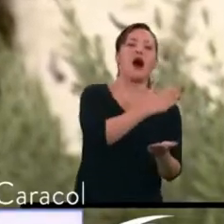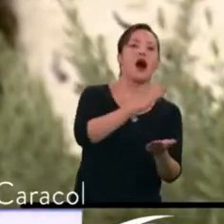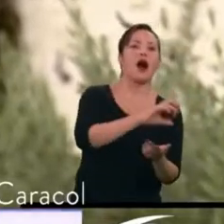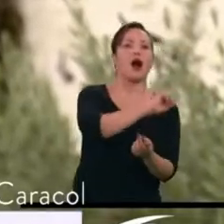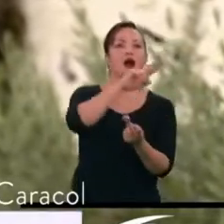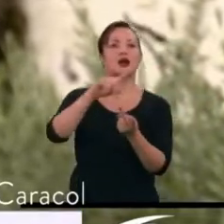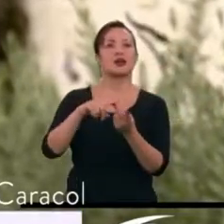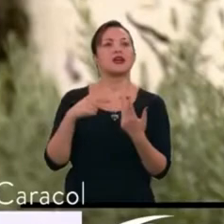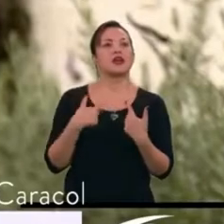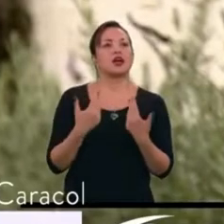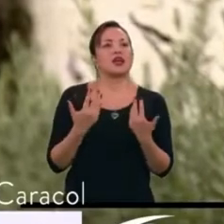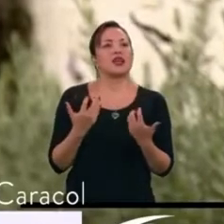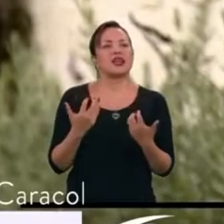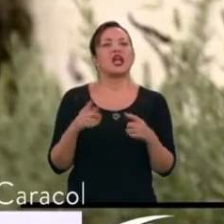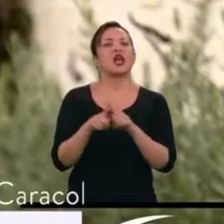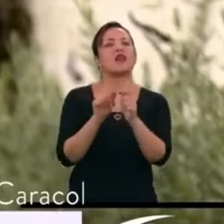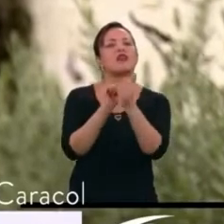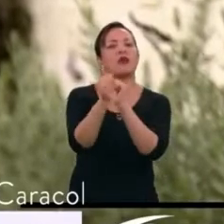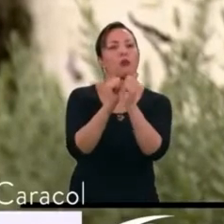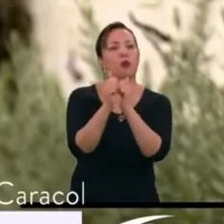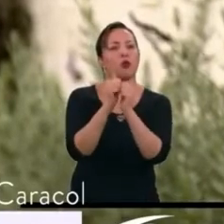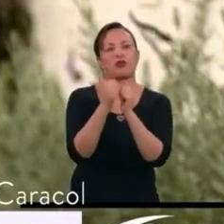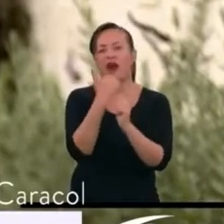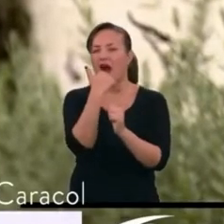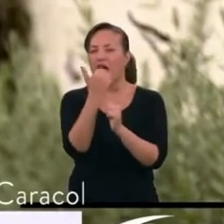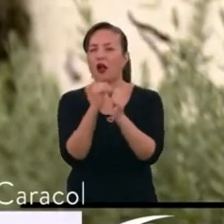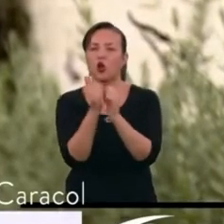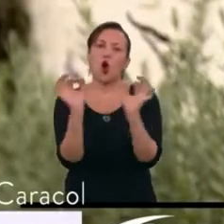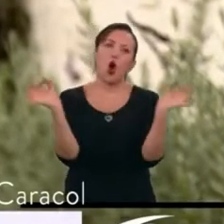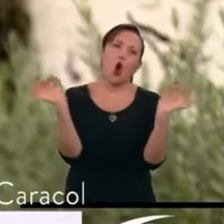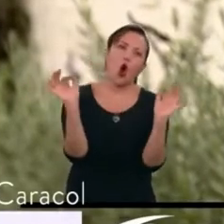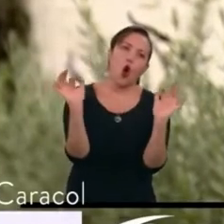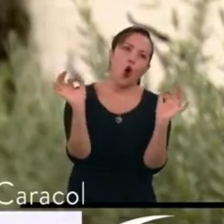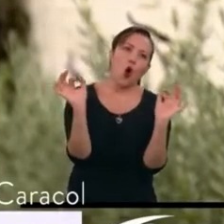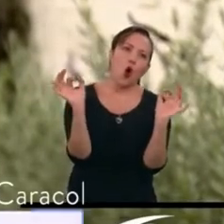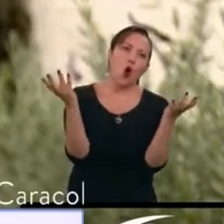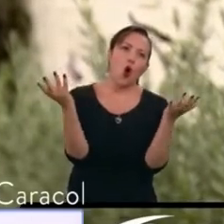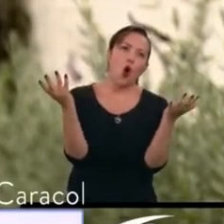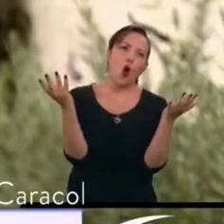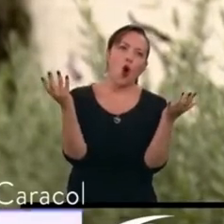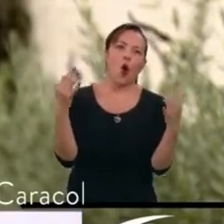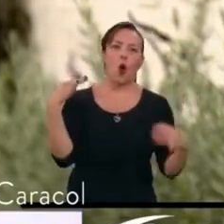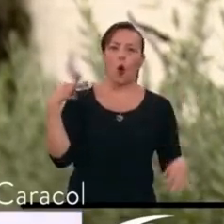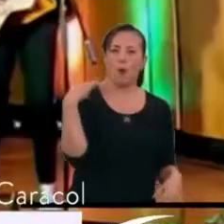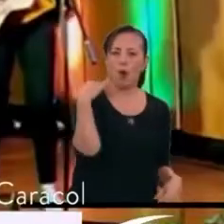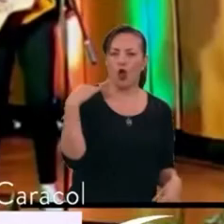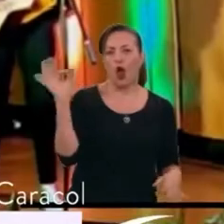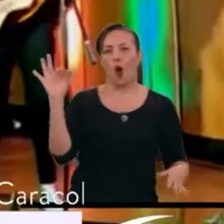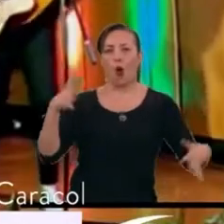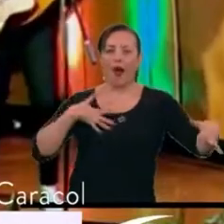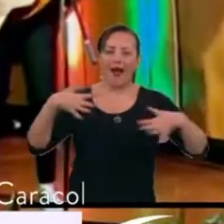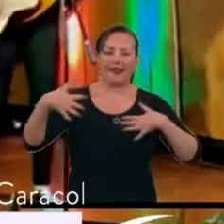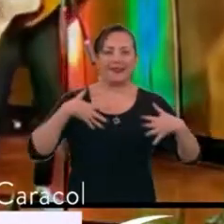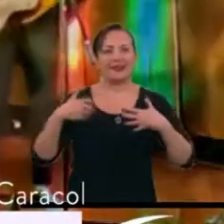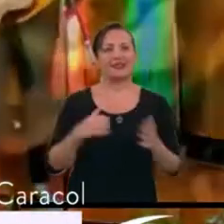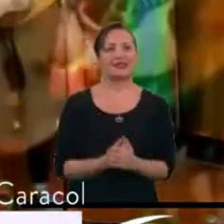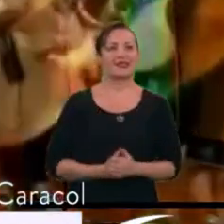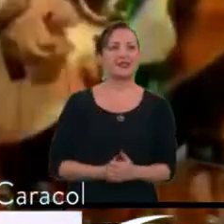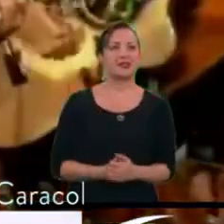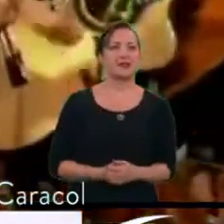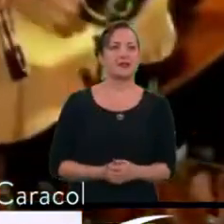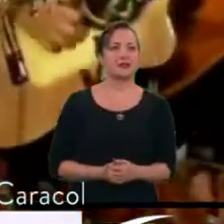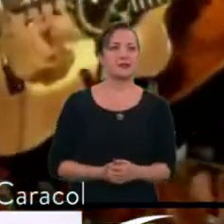segunda quería que fuera como deporte, algo de deporte o algo como tipo modelaje o actriz.